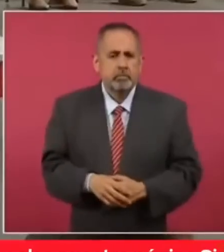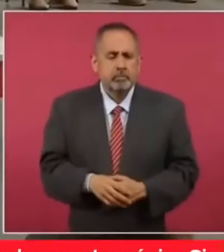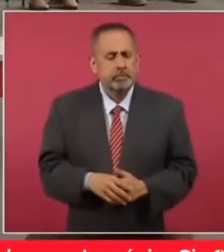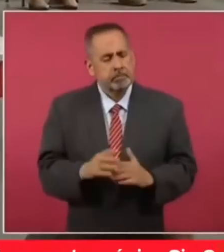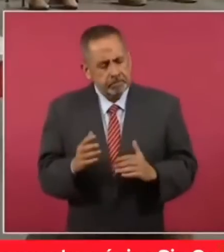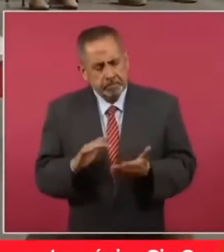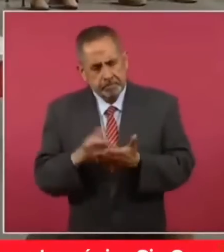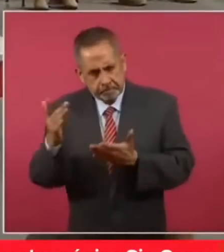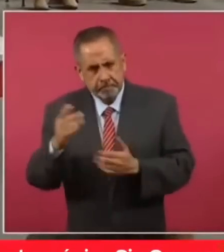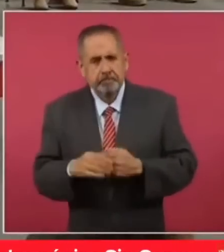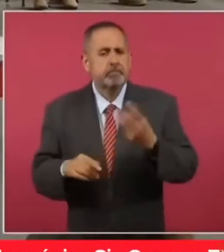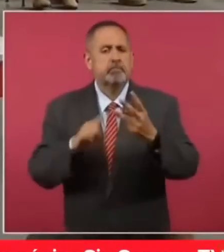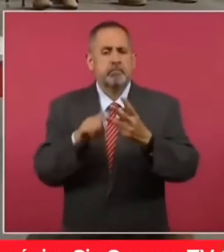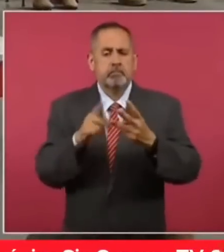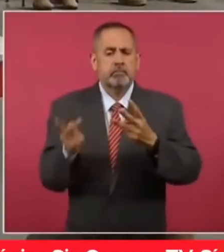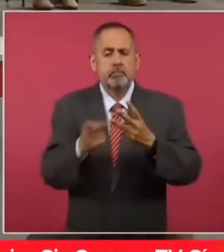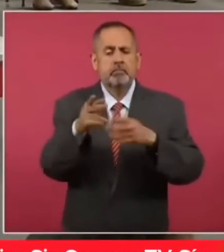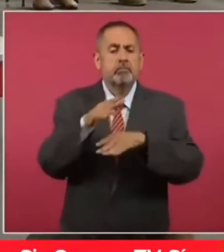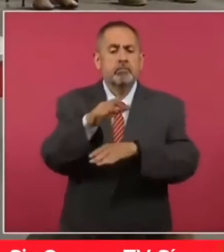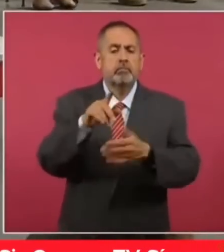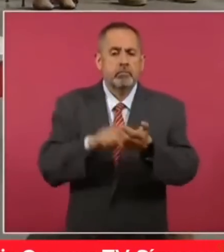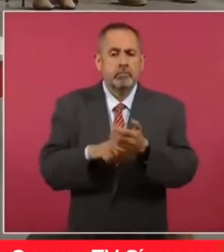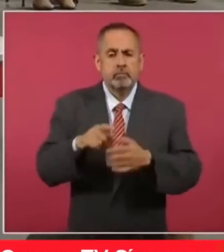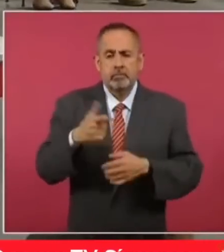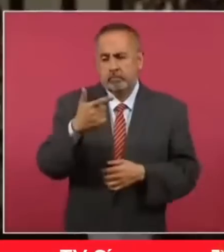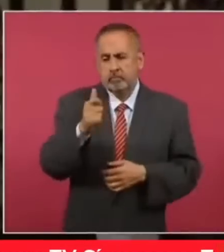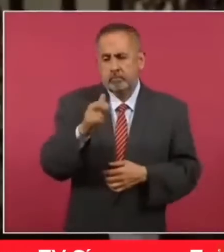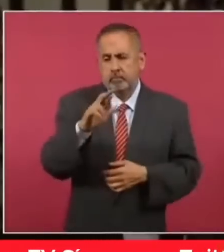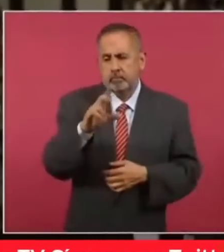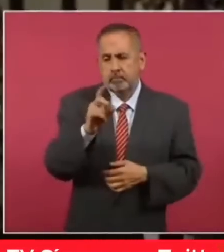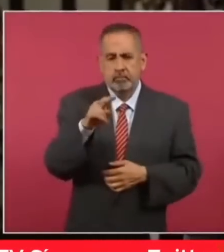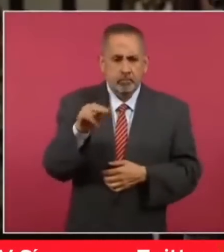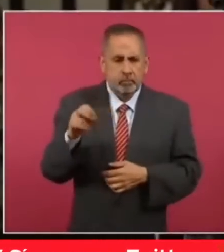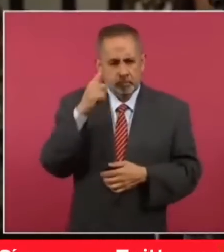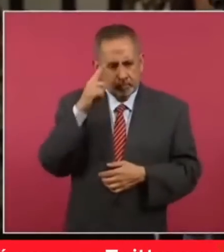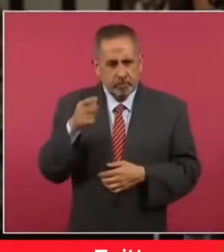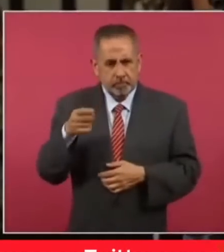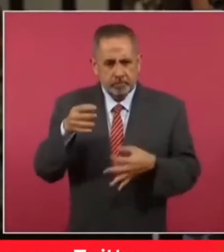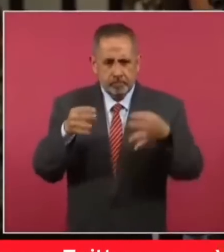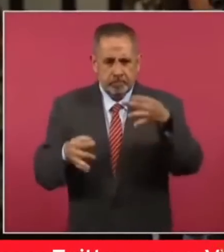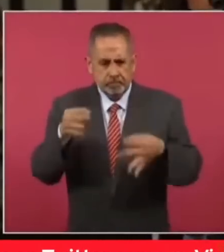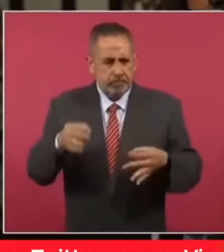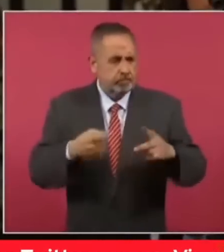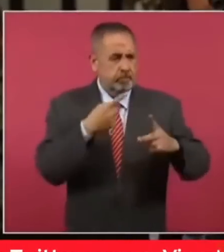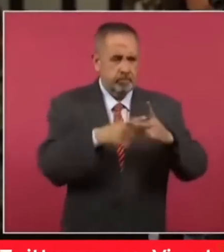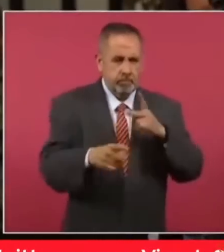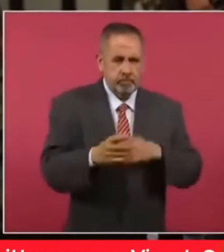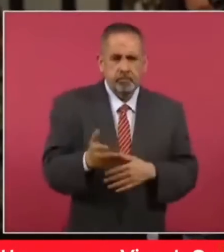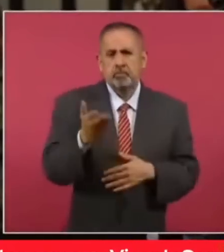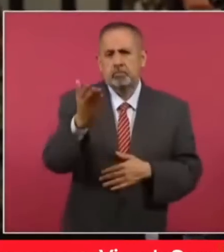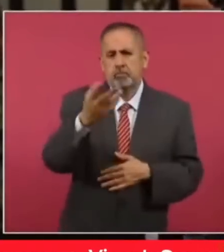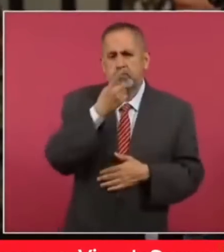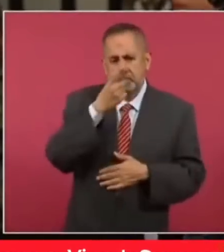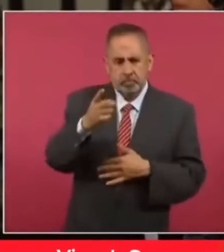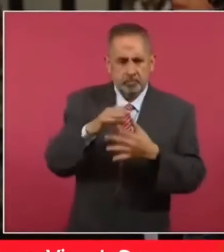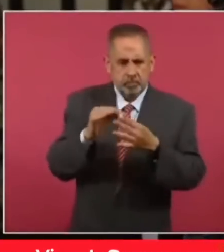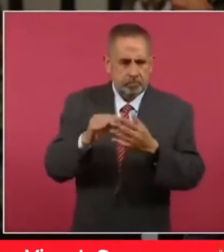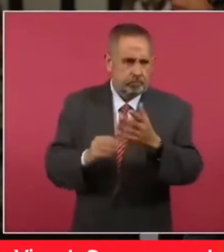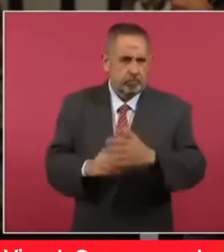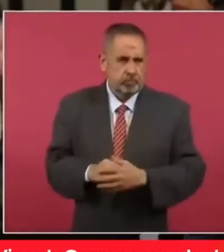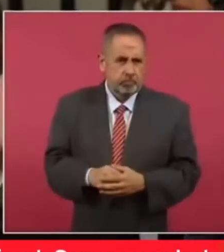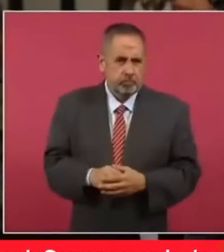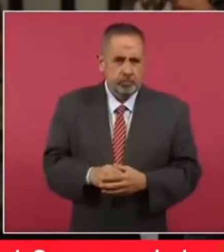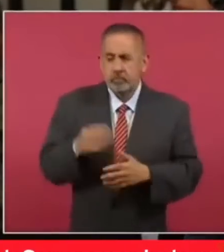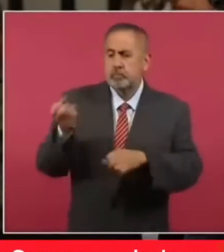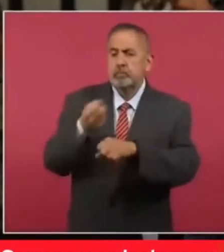La pregunta obligada, pues es el asunto de Garduño, ya lo vincularon a proceso. Usted ha dicho que, bueno,